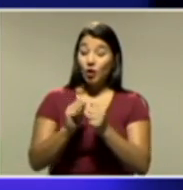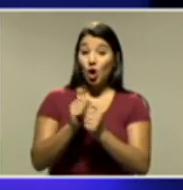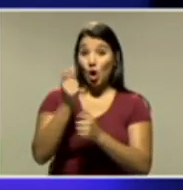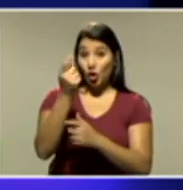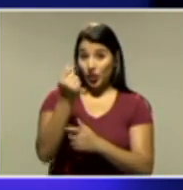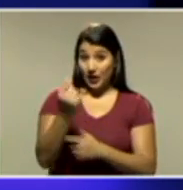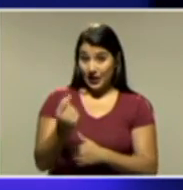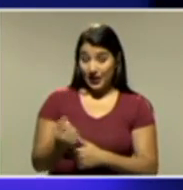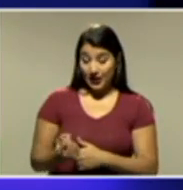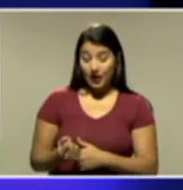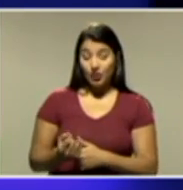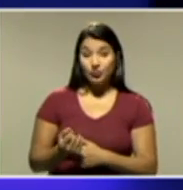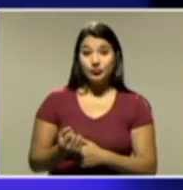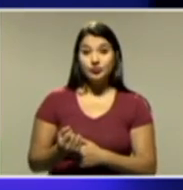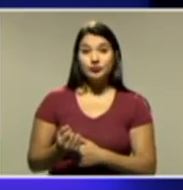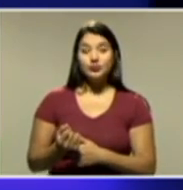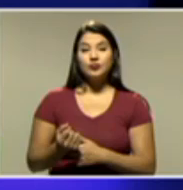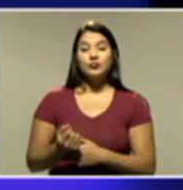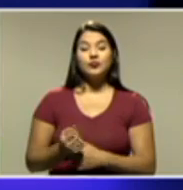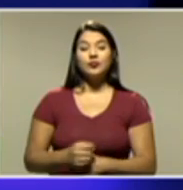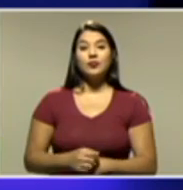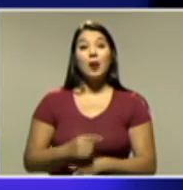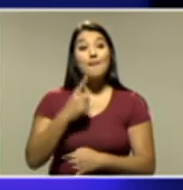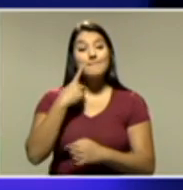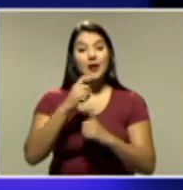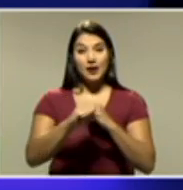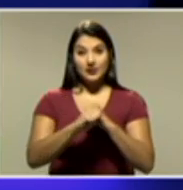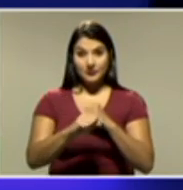del financiamiento electoral.